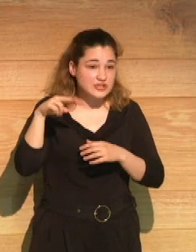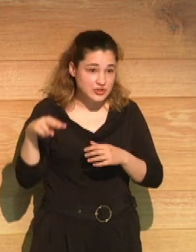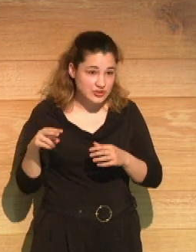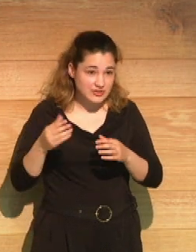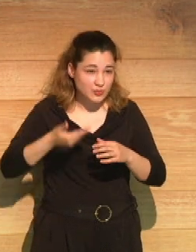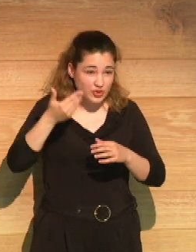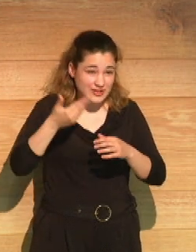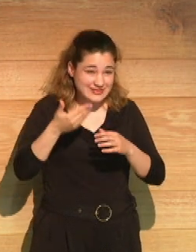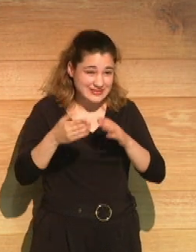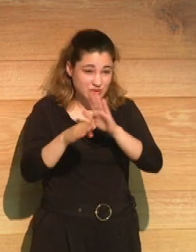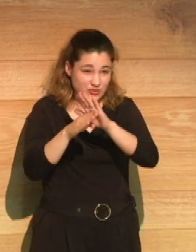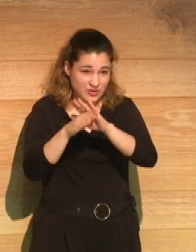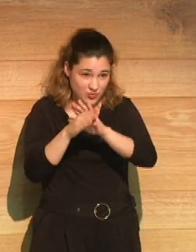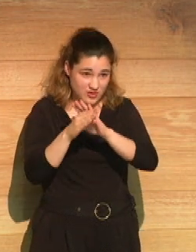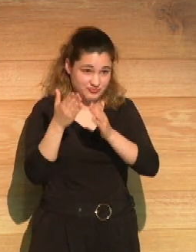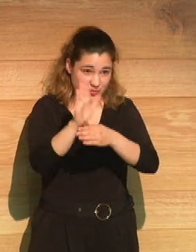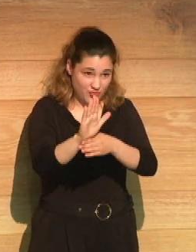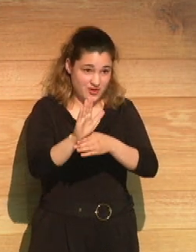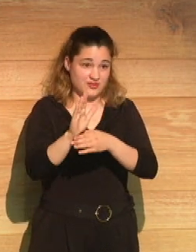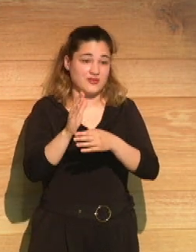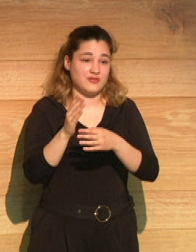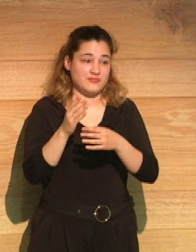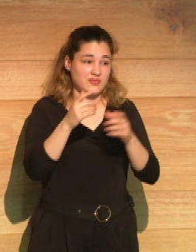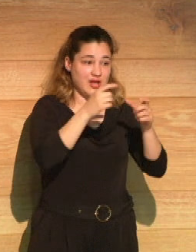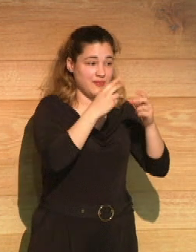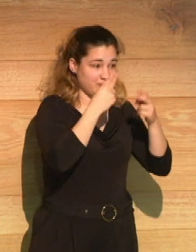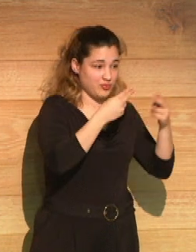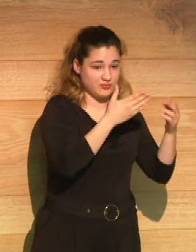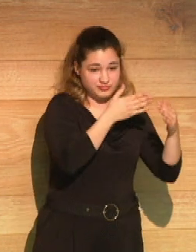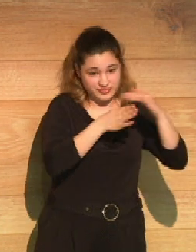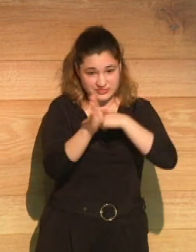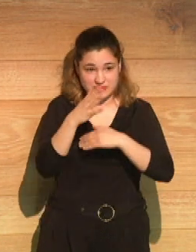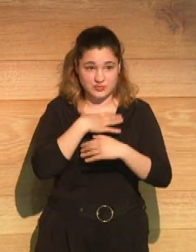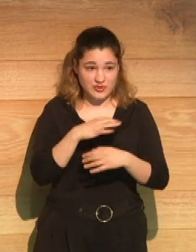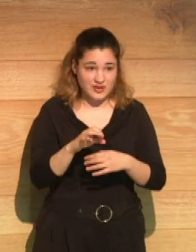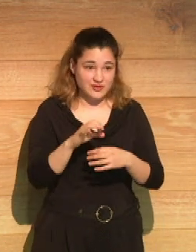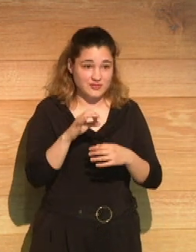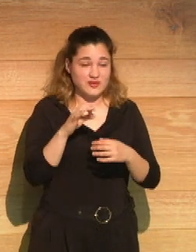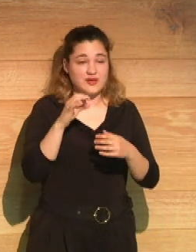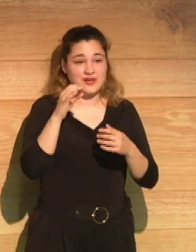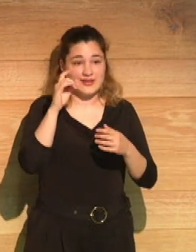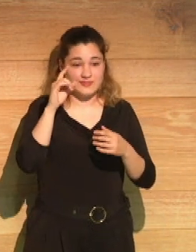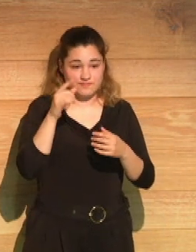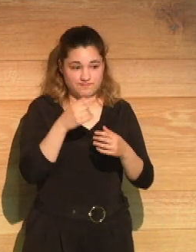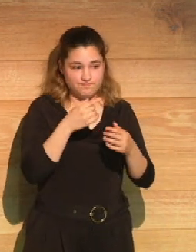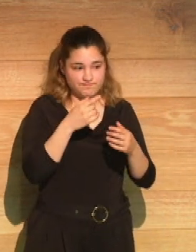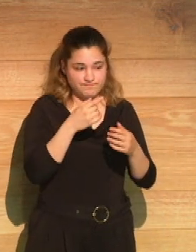sus contenidos expositivos relevantes, accesibles a los públicos y sobre todo fáciles